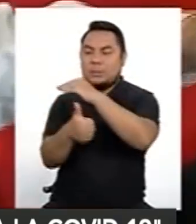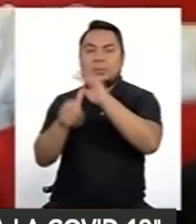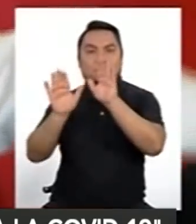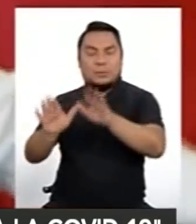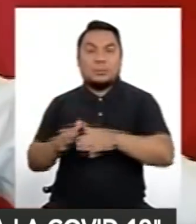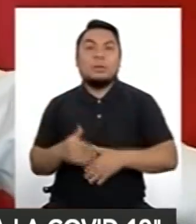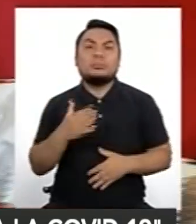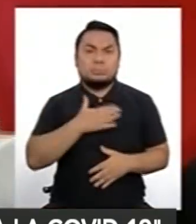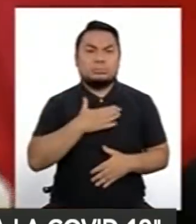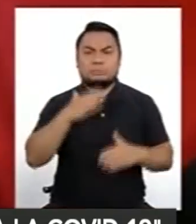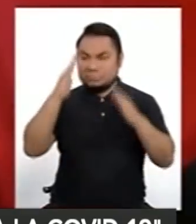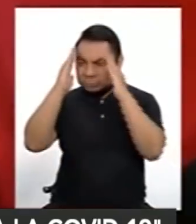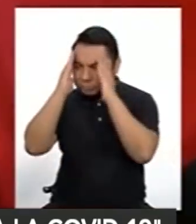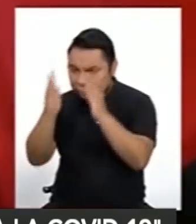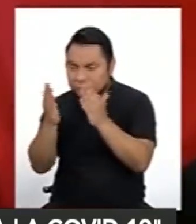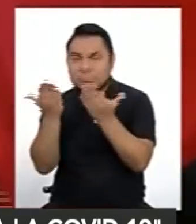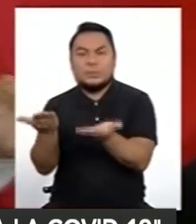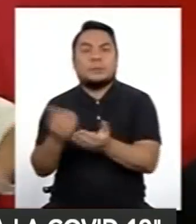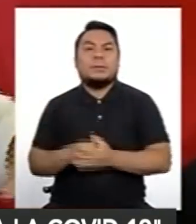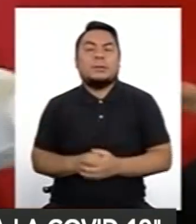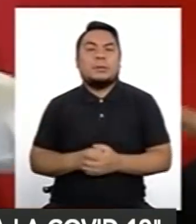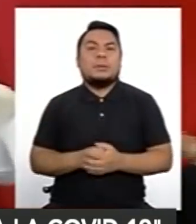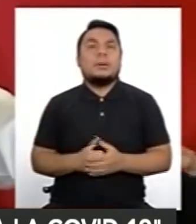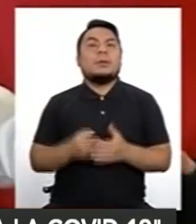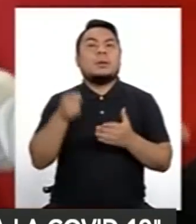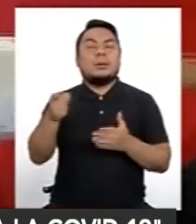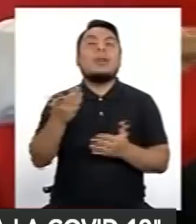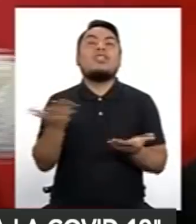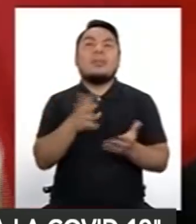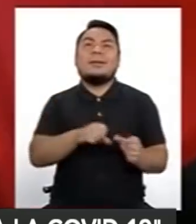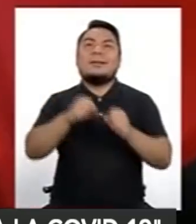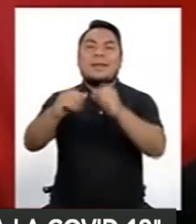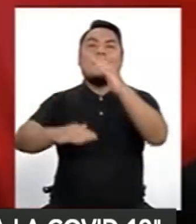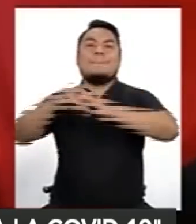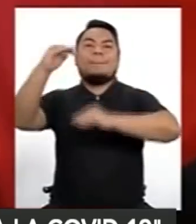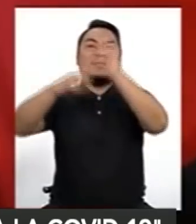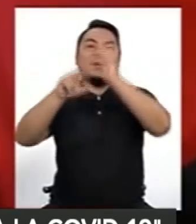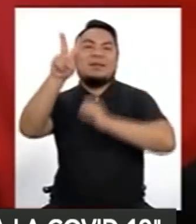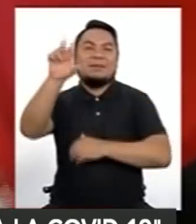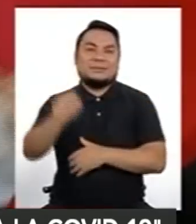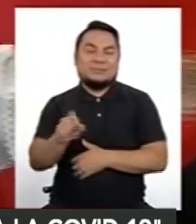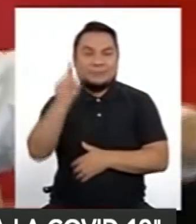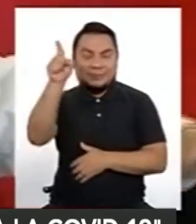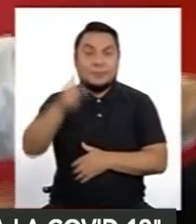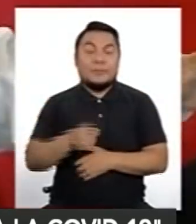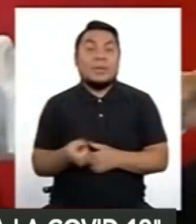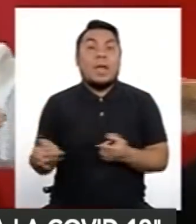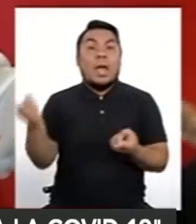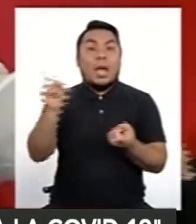los atendemos durante esa cuarentena. Es a las torres de las Villas Panamericanas.